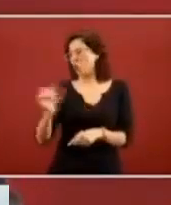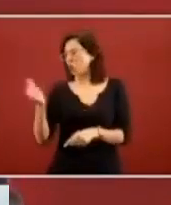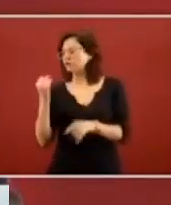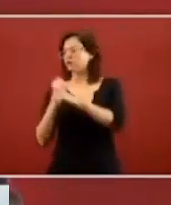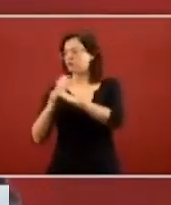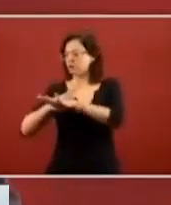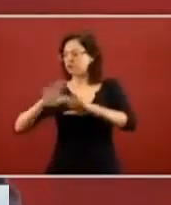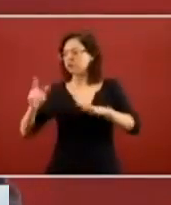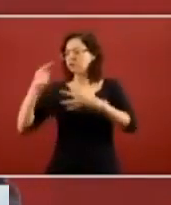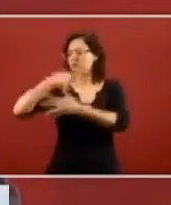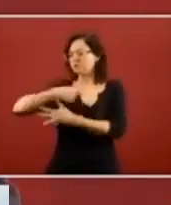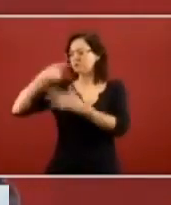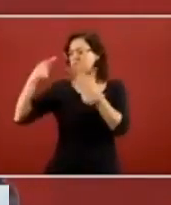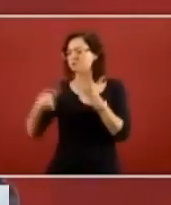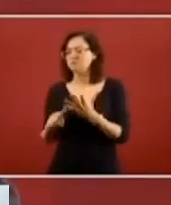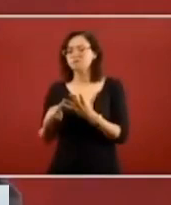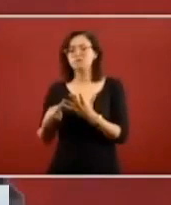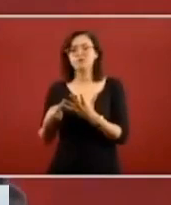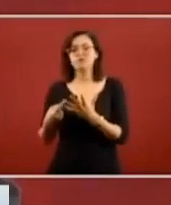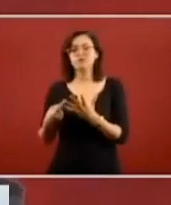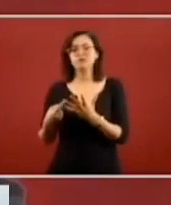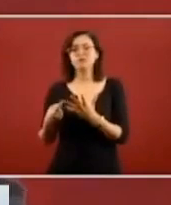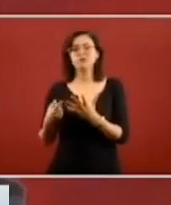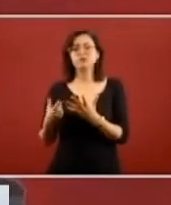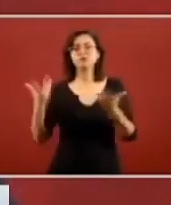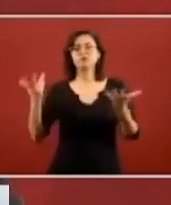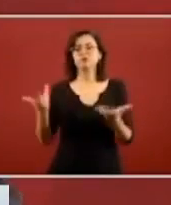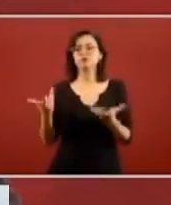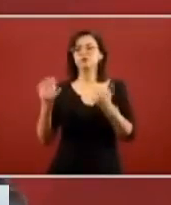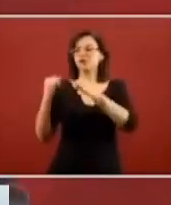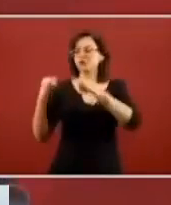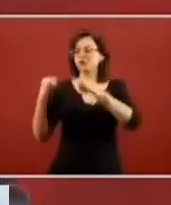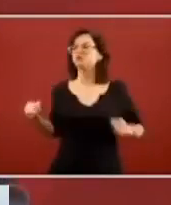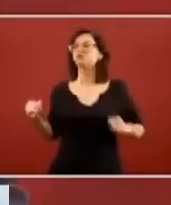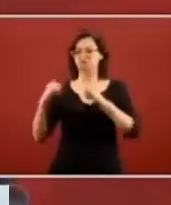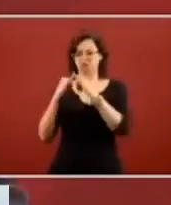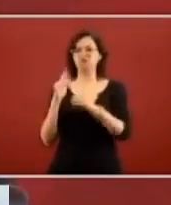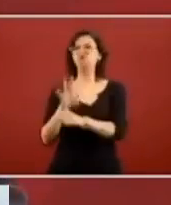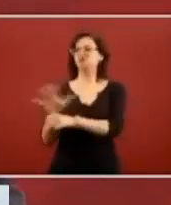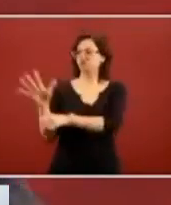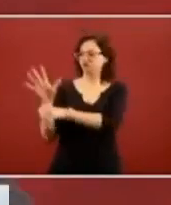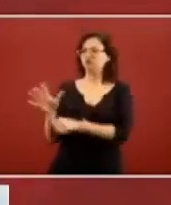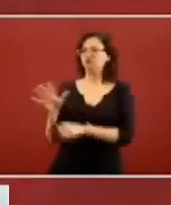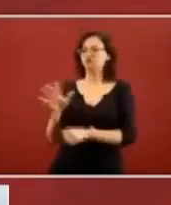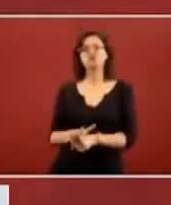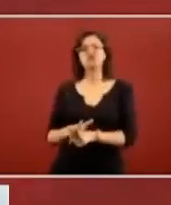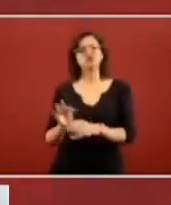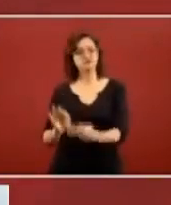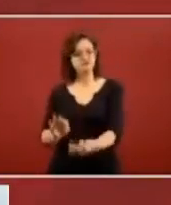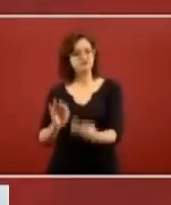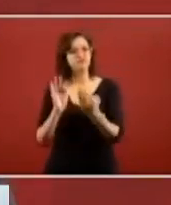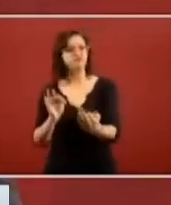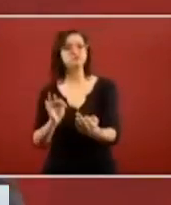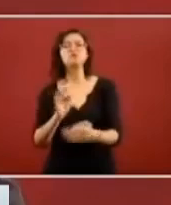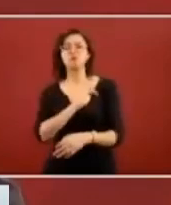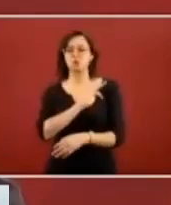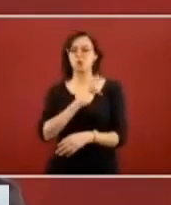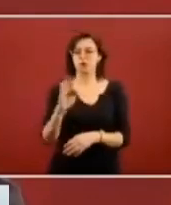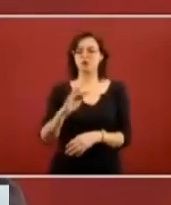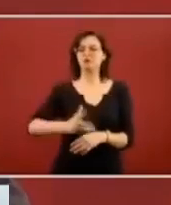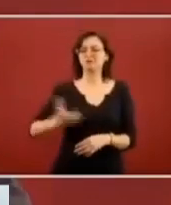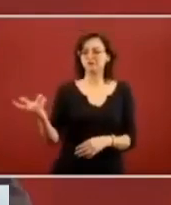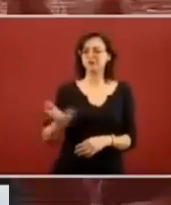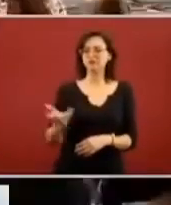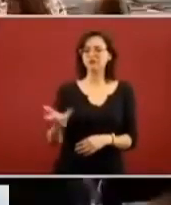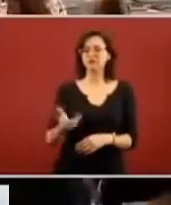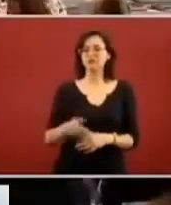claramente limitan las garantías y las libertades fundamentales que tenemos como ciudadanos el problema obviamente con estas